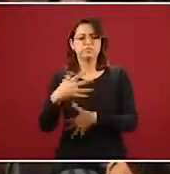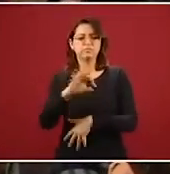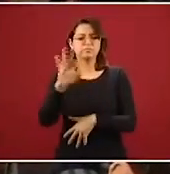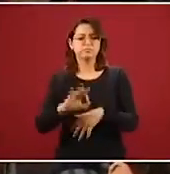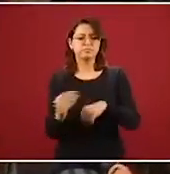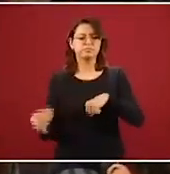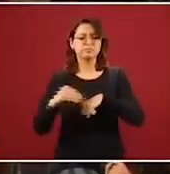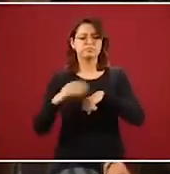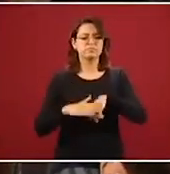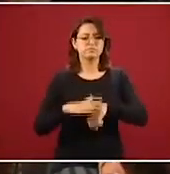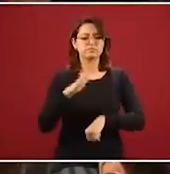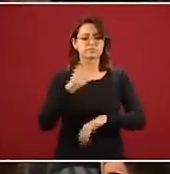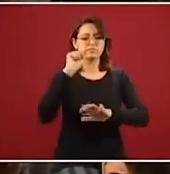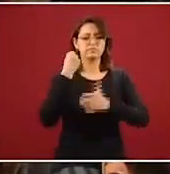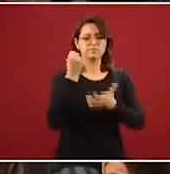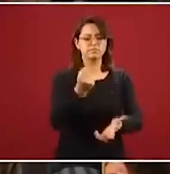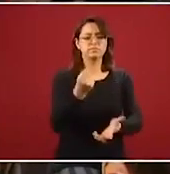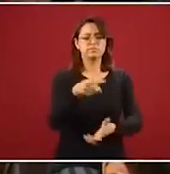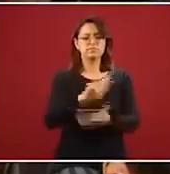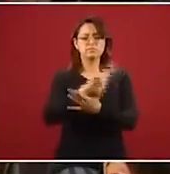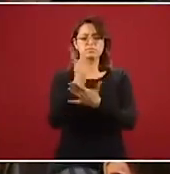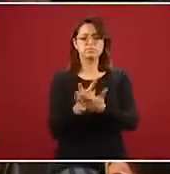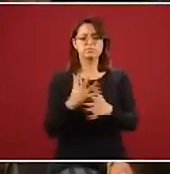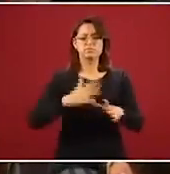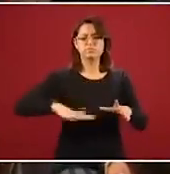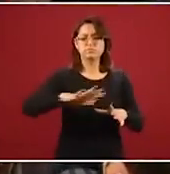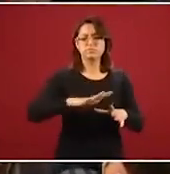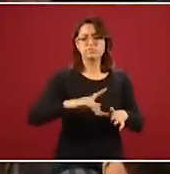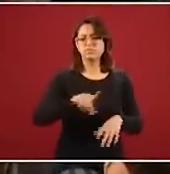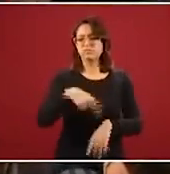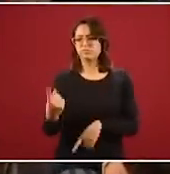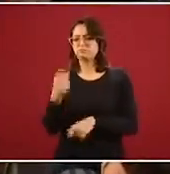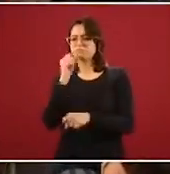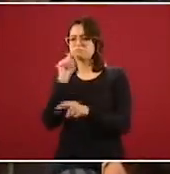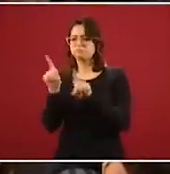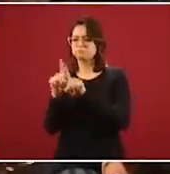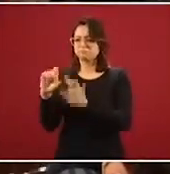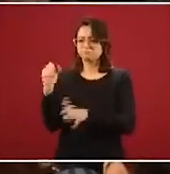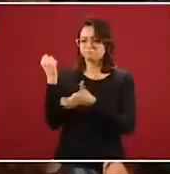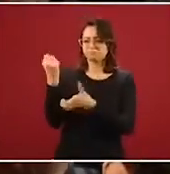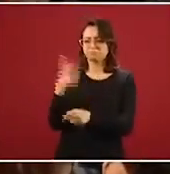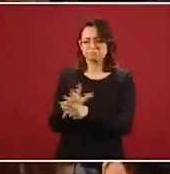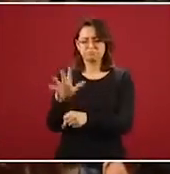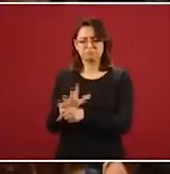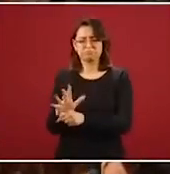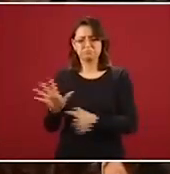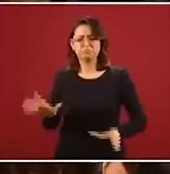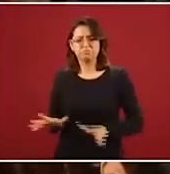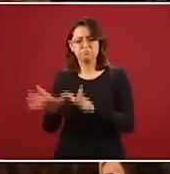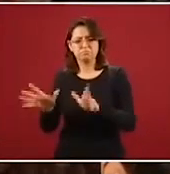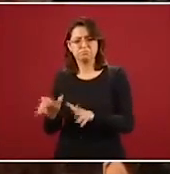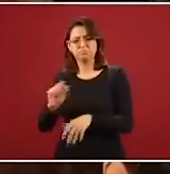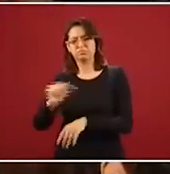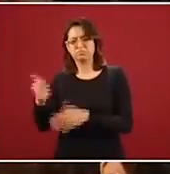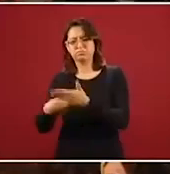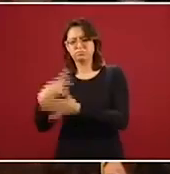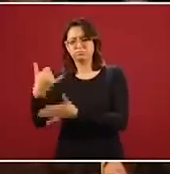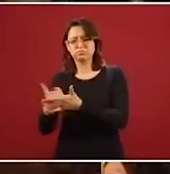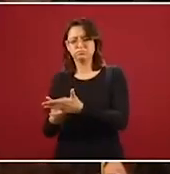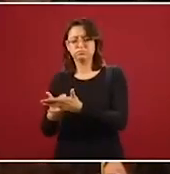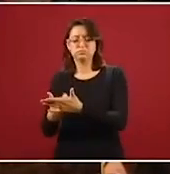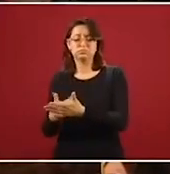el dinero o el presupuesto para los programas sociales, si también hay el dinero suficiente para impulsar estos proyectos en temas